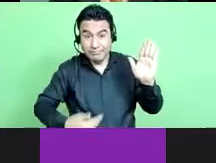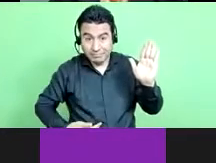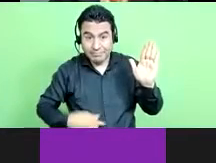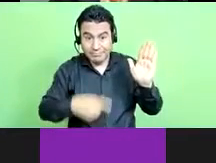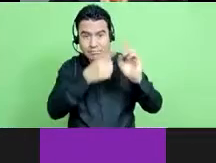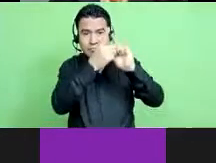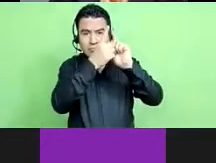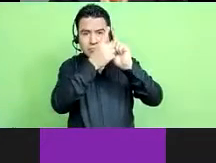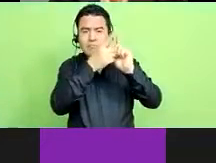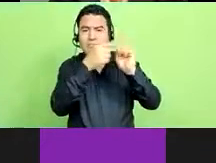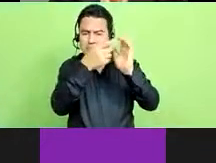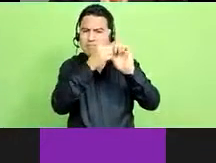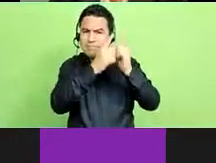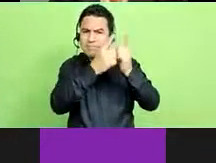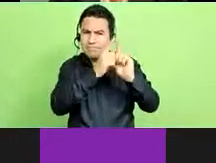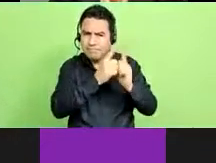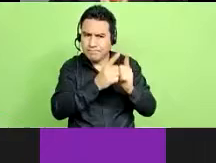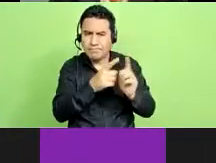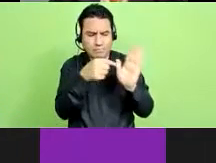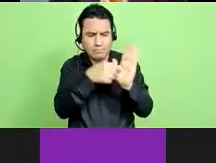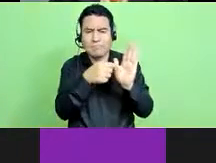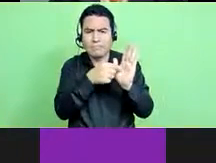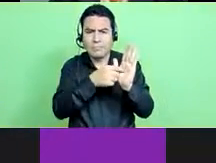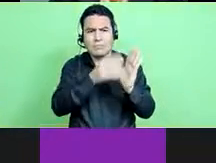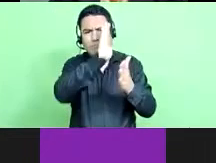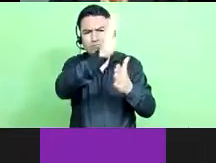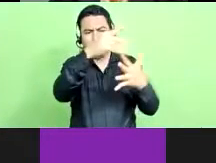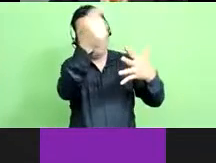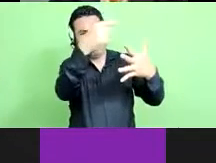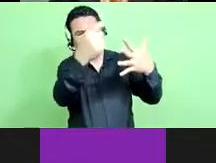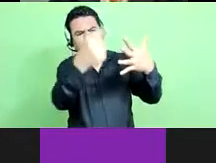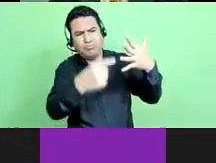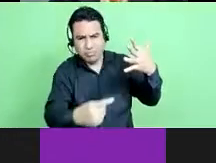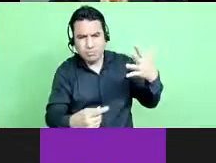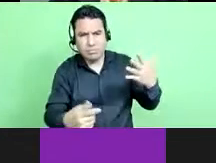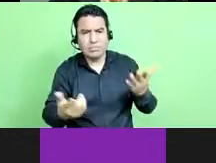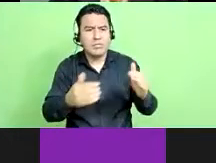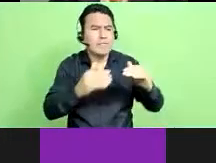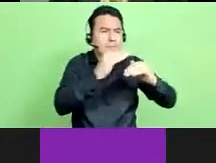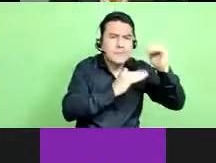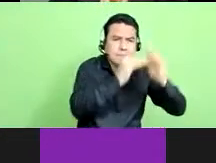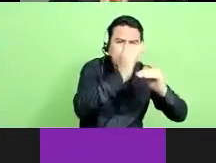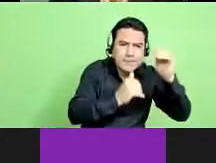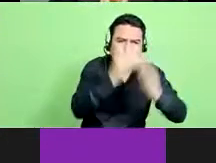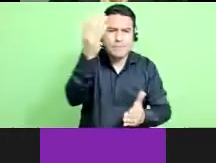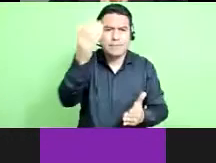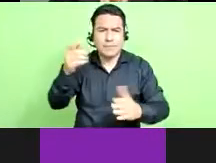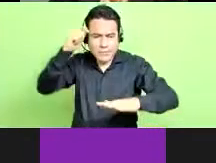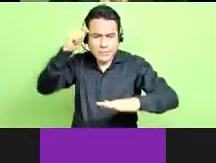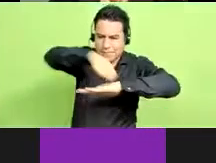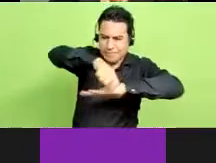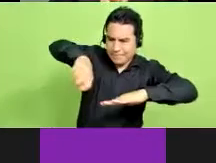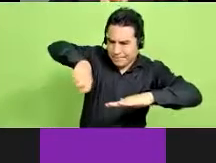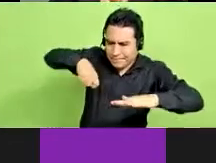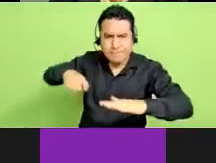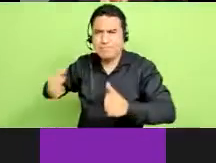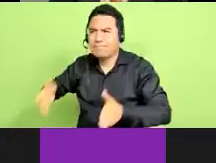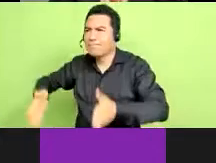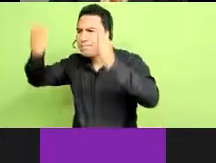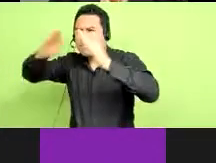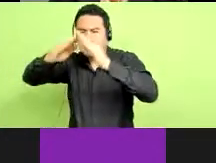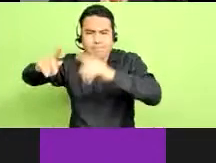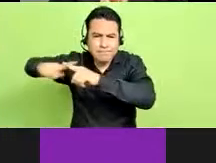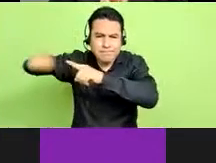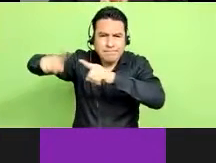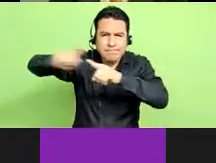cierta cantidad de normas técnicas respecto a arquitecturas y a las sanitarias eléctricas entre